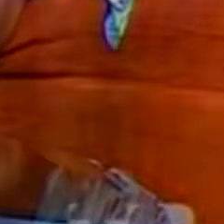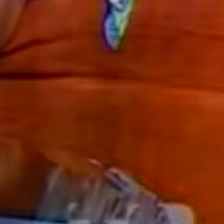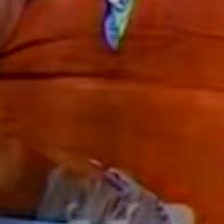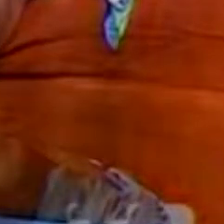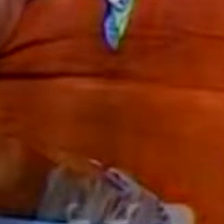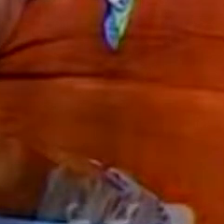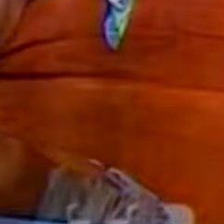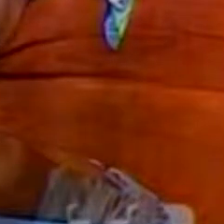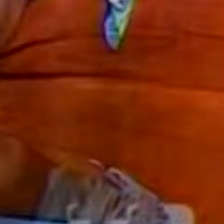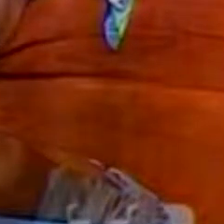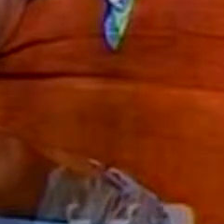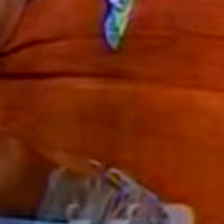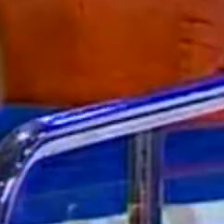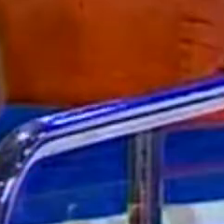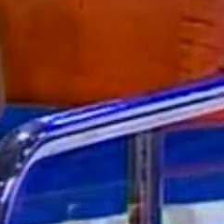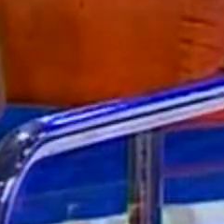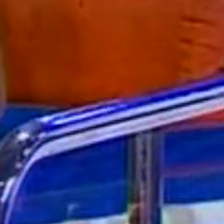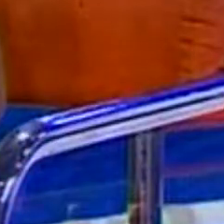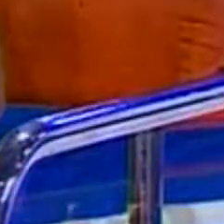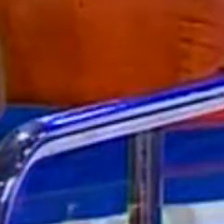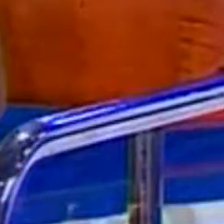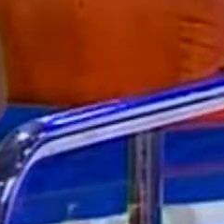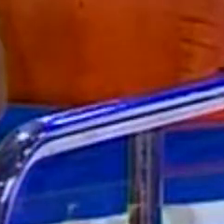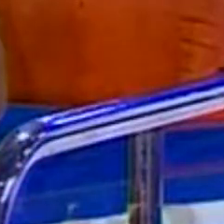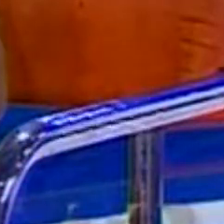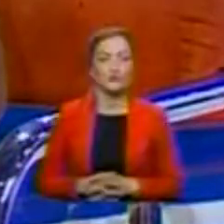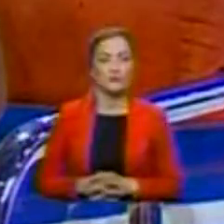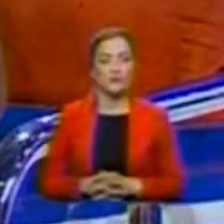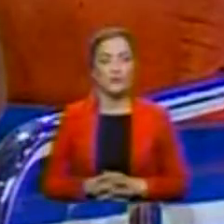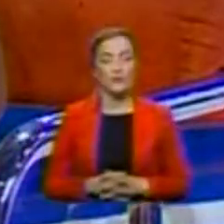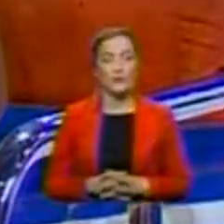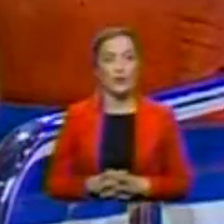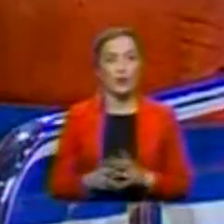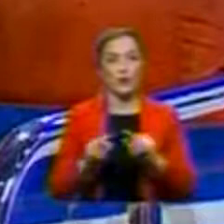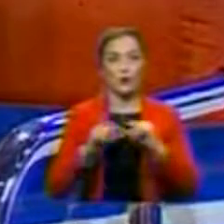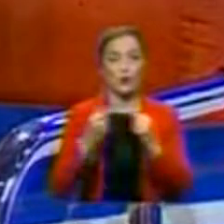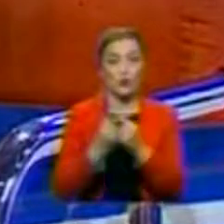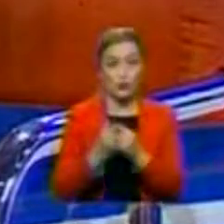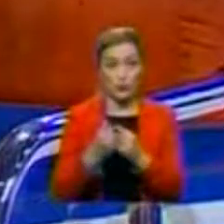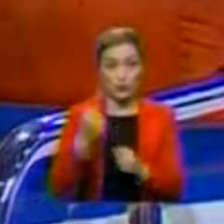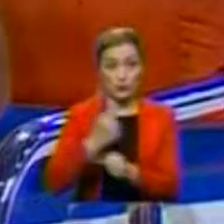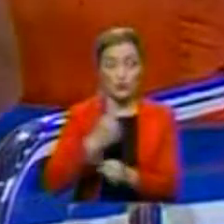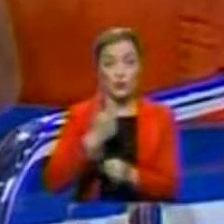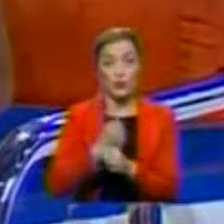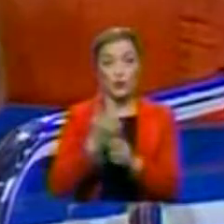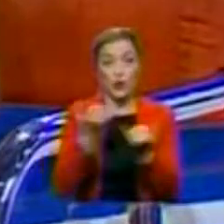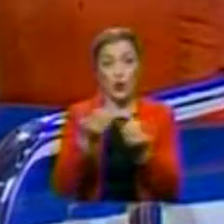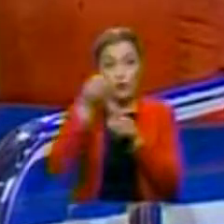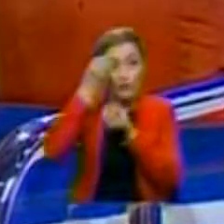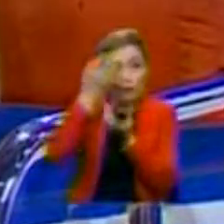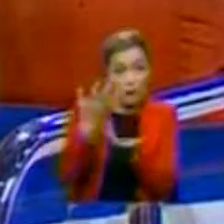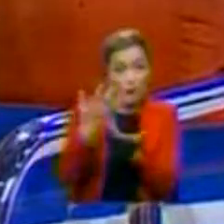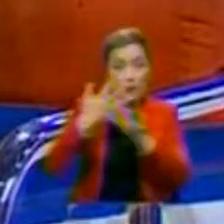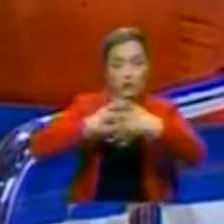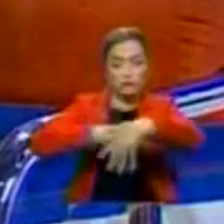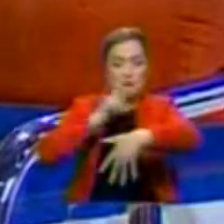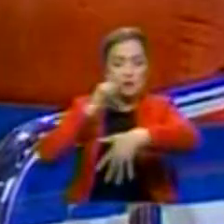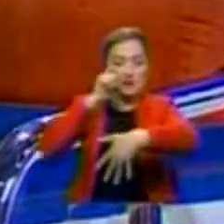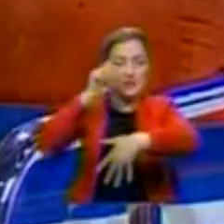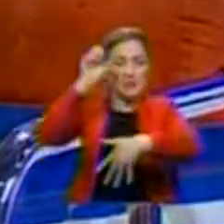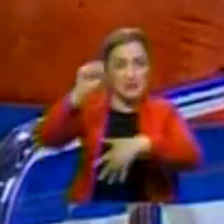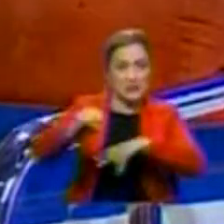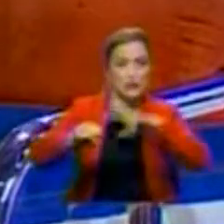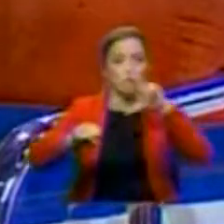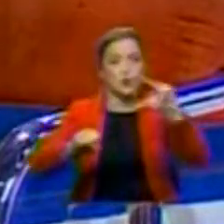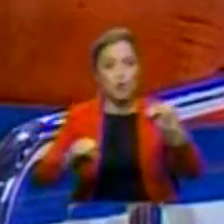Amigos, iniciamos con la información contándoles que el Frente Unitario de Trabajadores anunciará hoy si se da o no la marcha para el 30 de octubre. Están